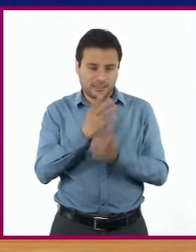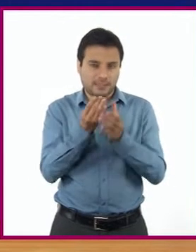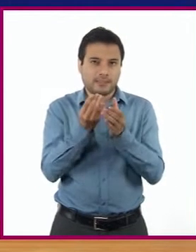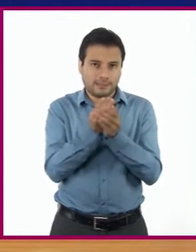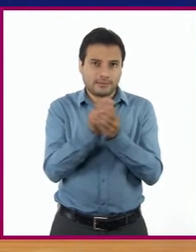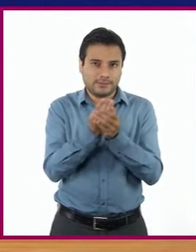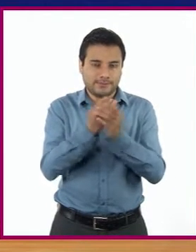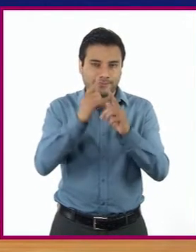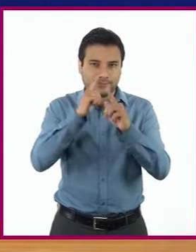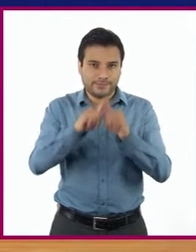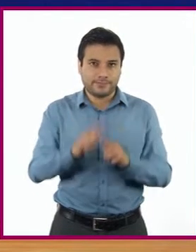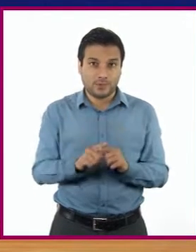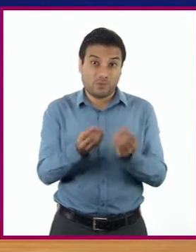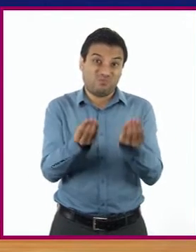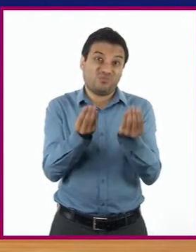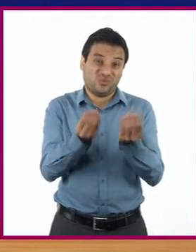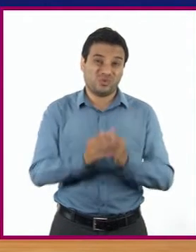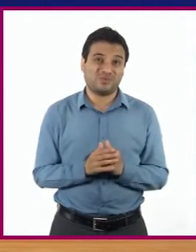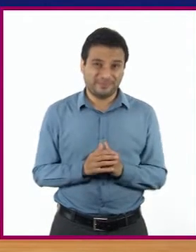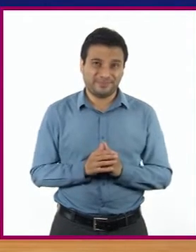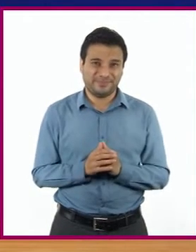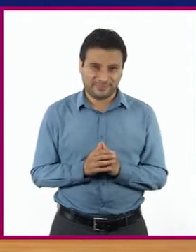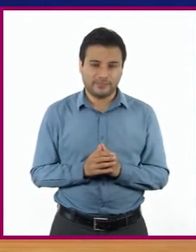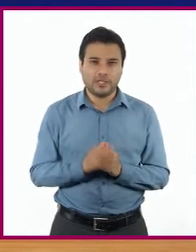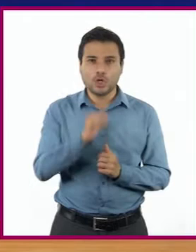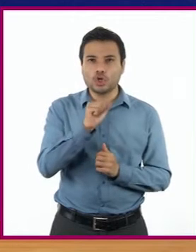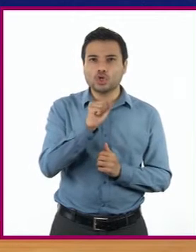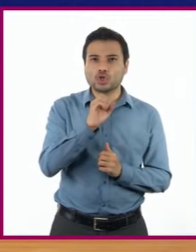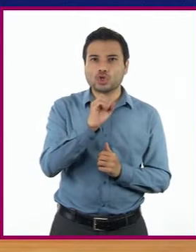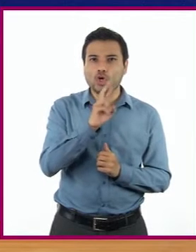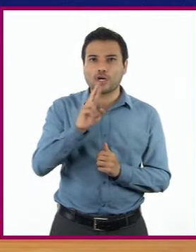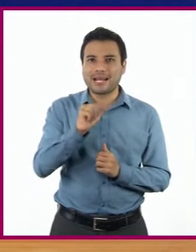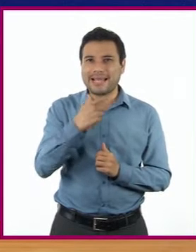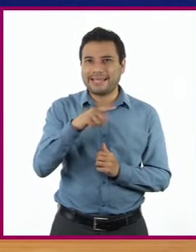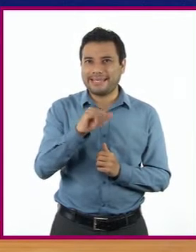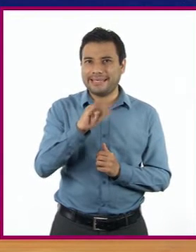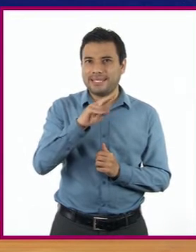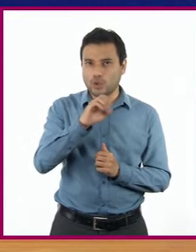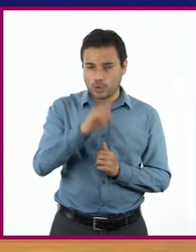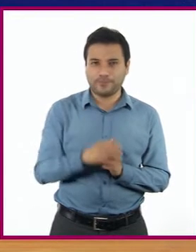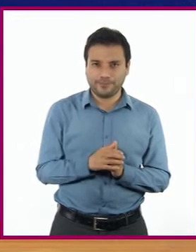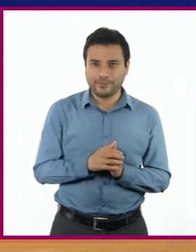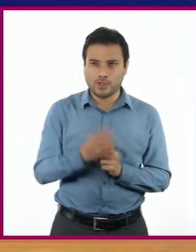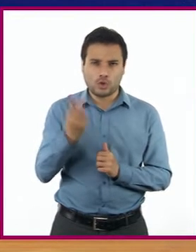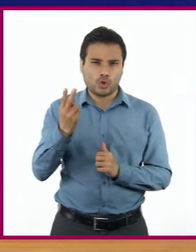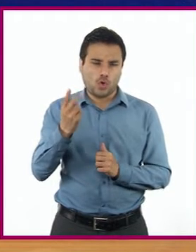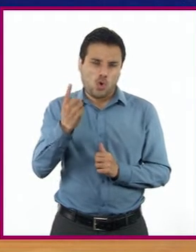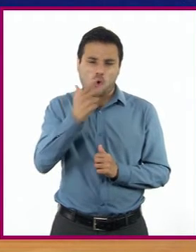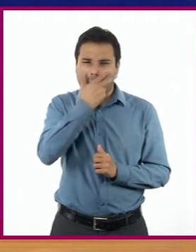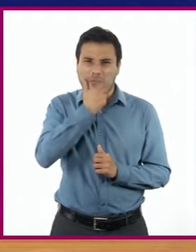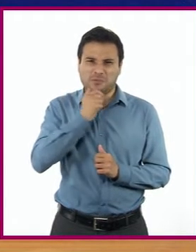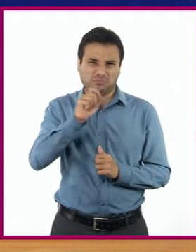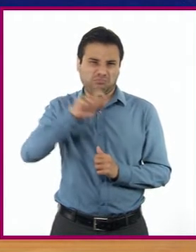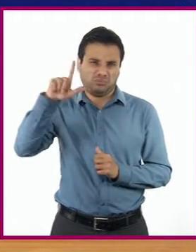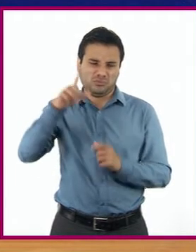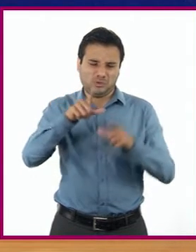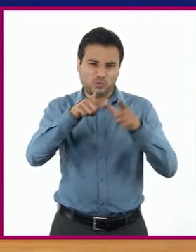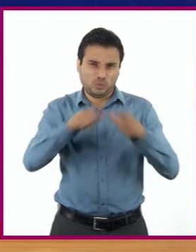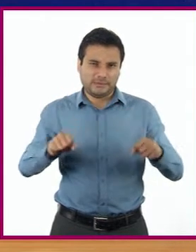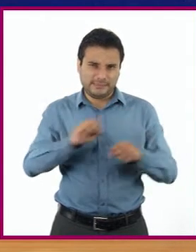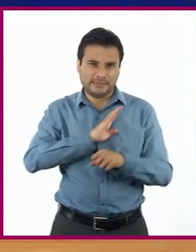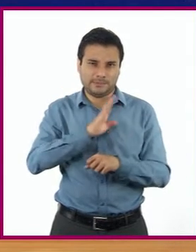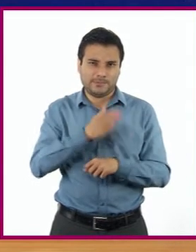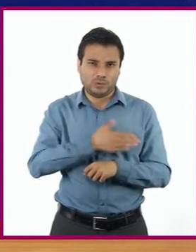clasificación enorme. Martín Sorraquino y J. Portolés son lingüistas españoles.